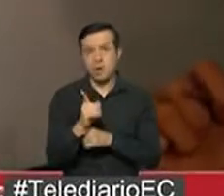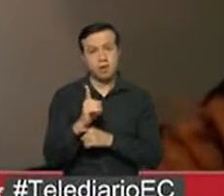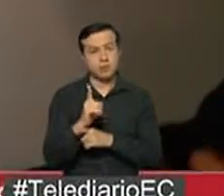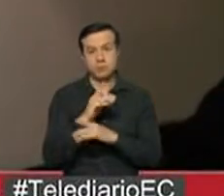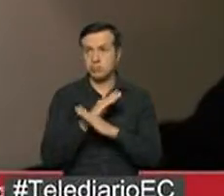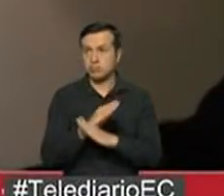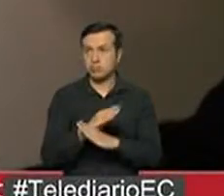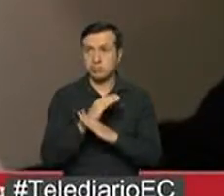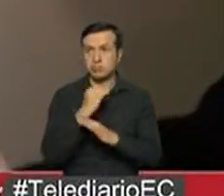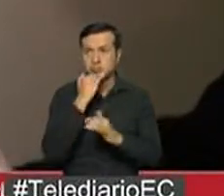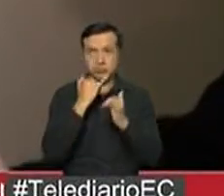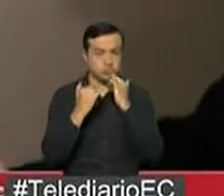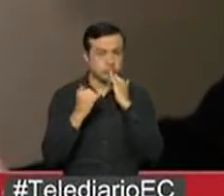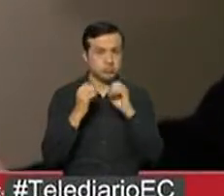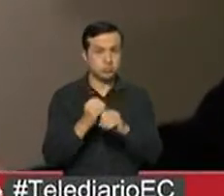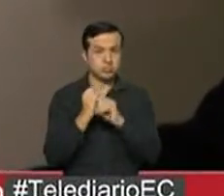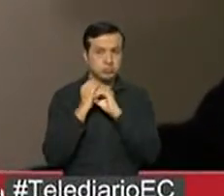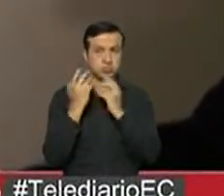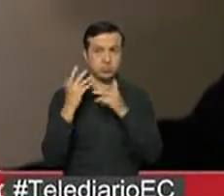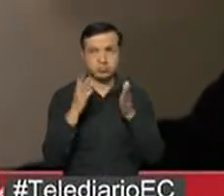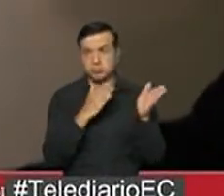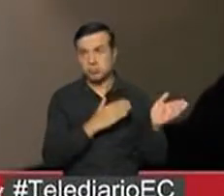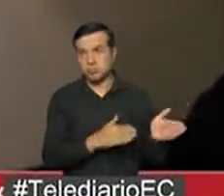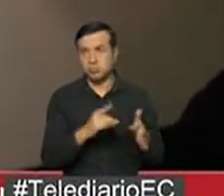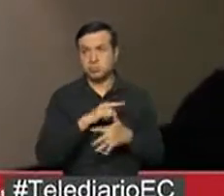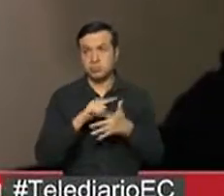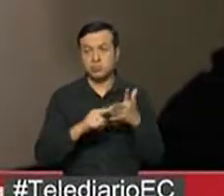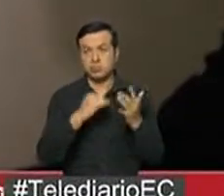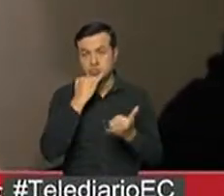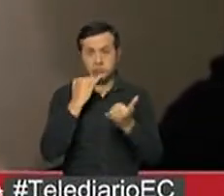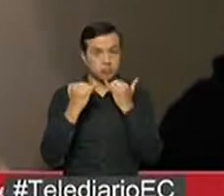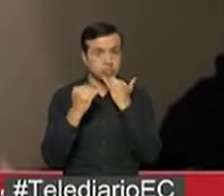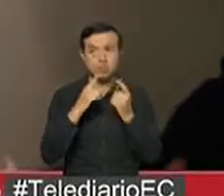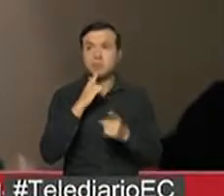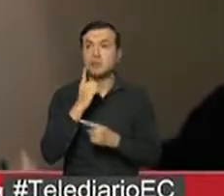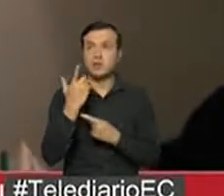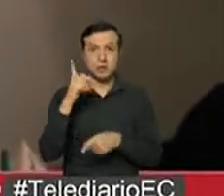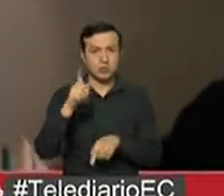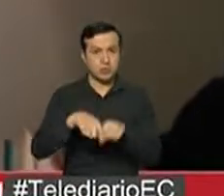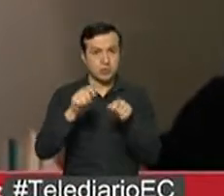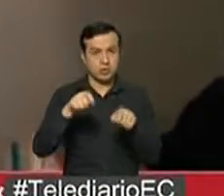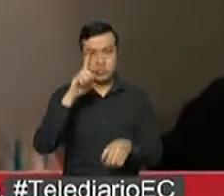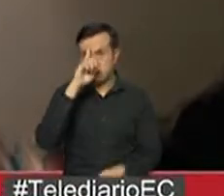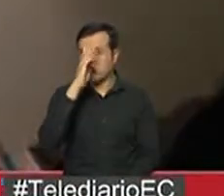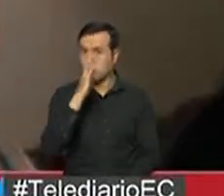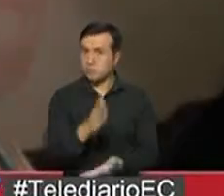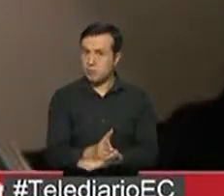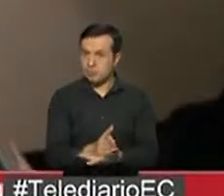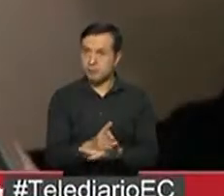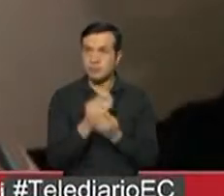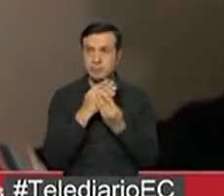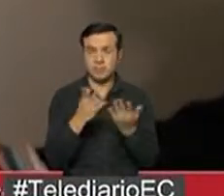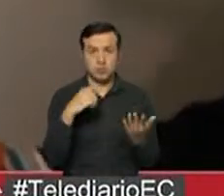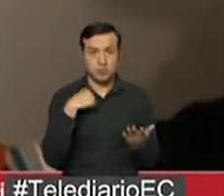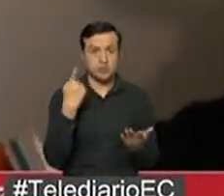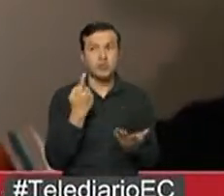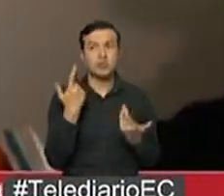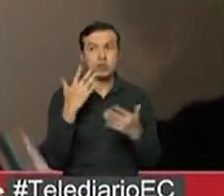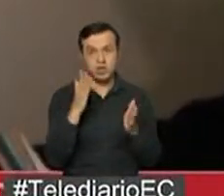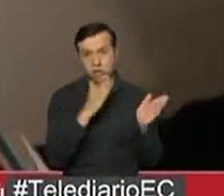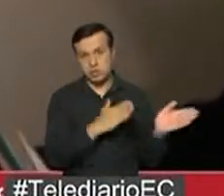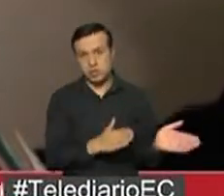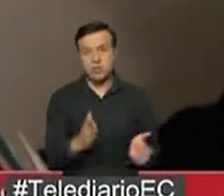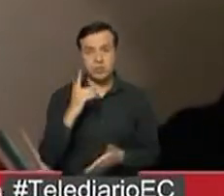duda al incumplimiento de las obligaciones se dan por esas situaciones y por eso se termina el contrato unilateralmente nosotros nos hemos defendido con la